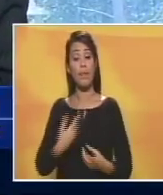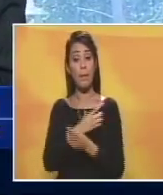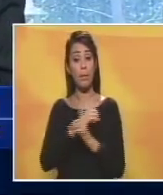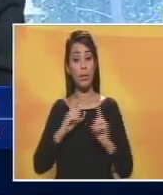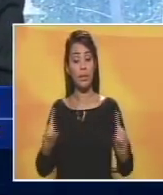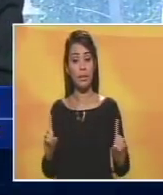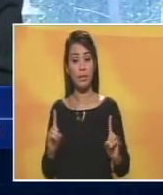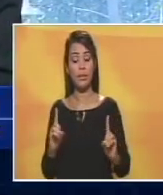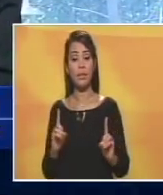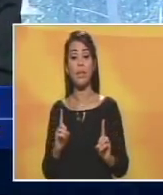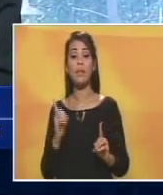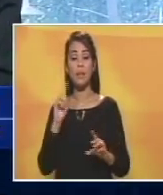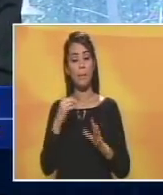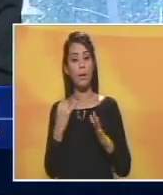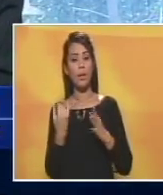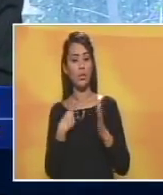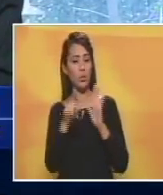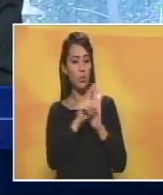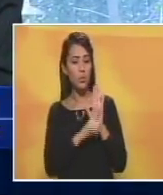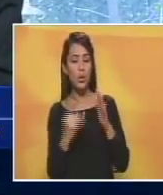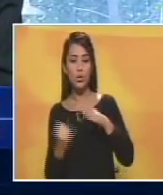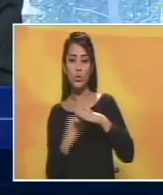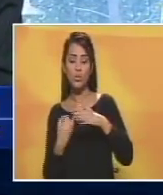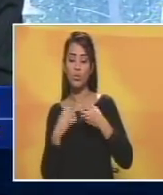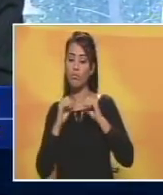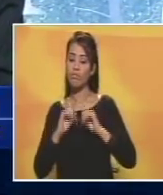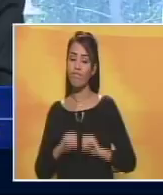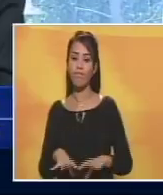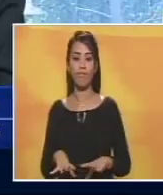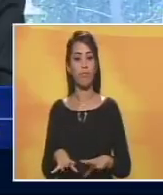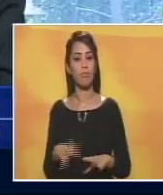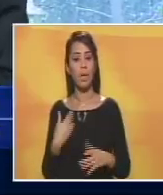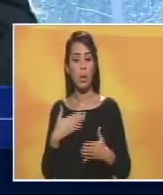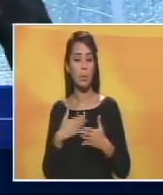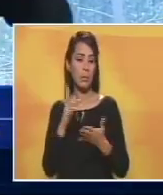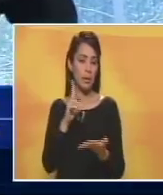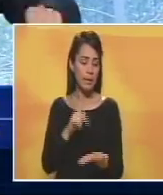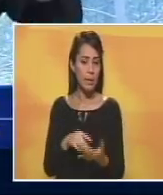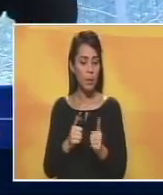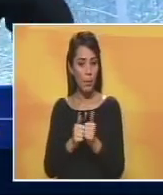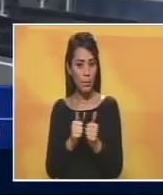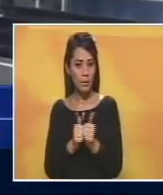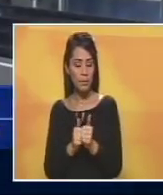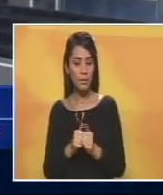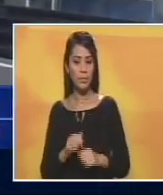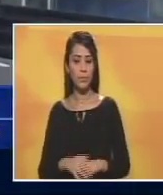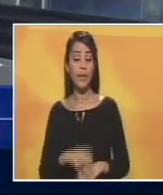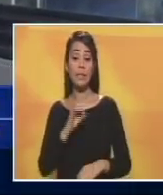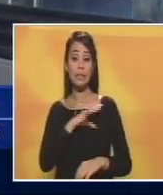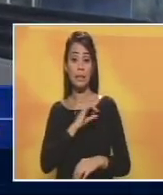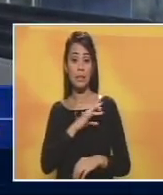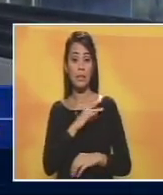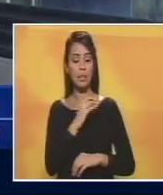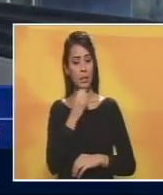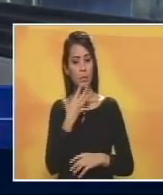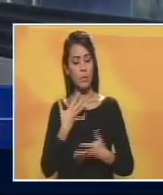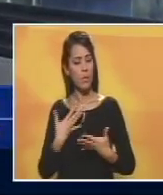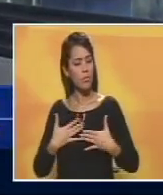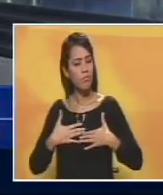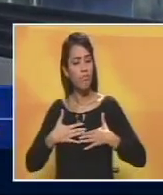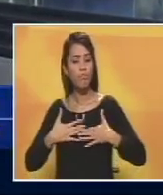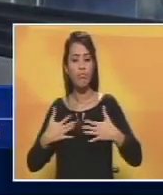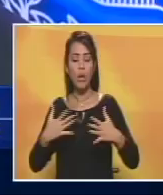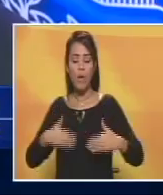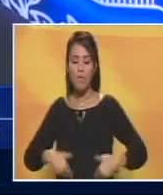y una normalización institucional, han decidido suspender de manera indefinida su participación. La nota añade que Chile valora altamente